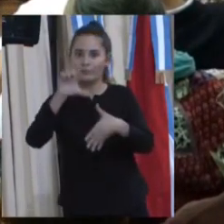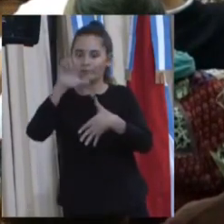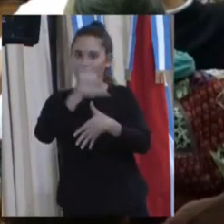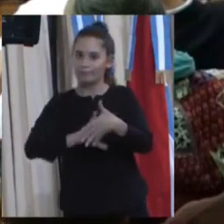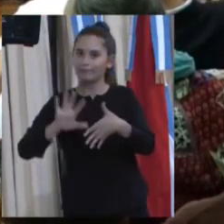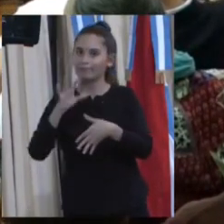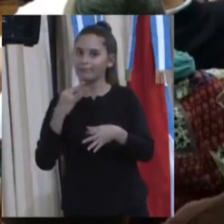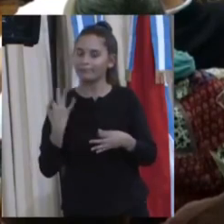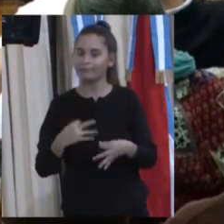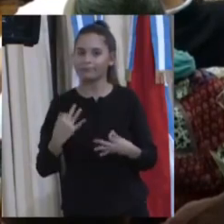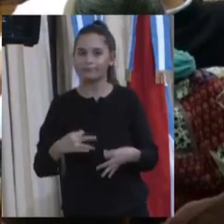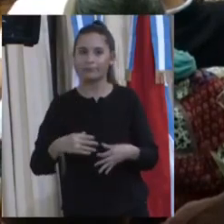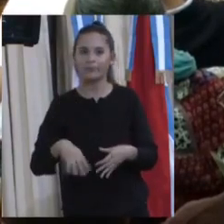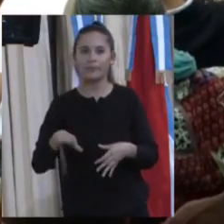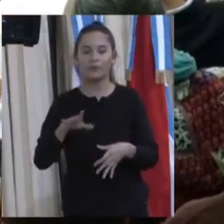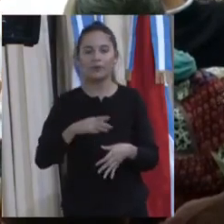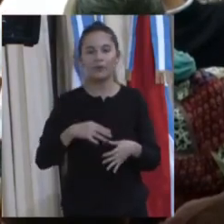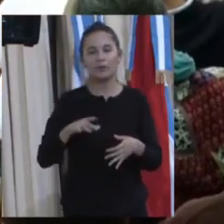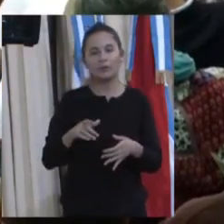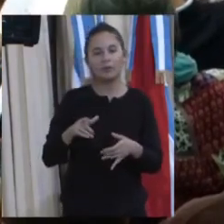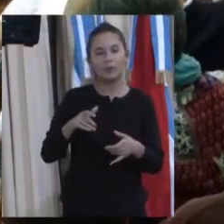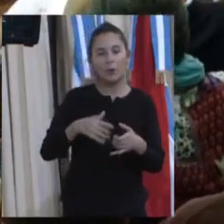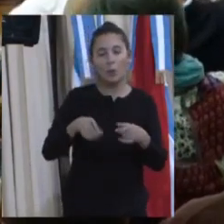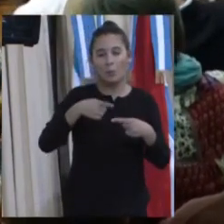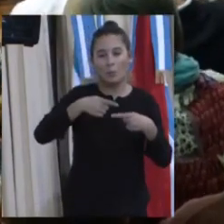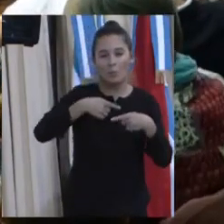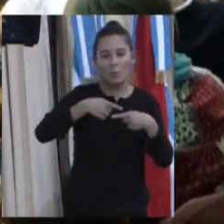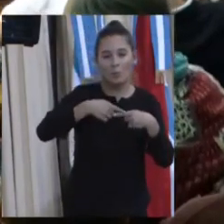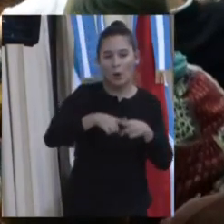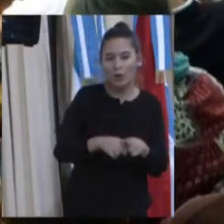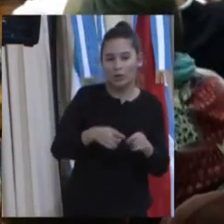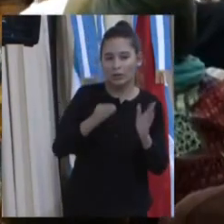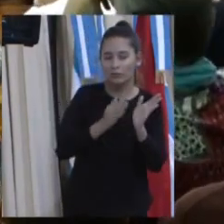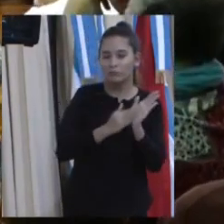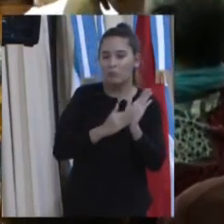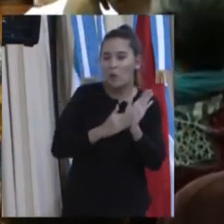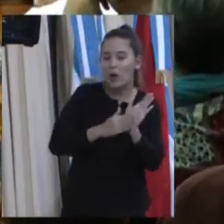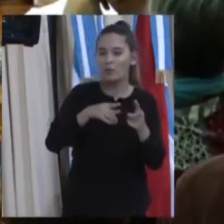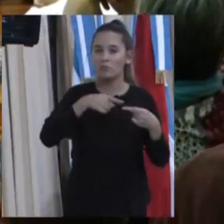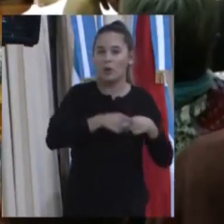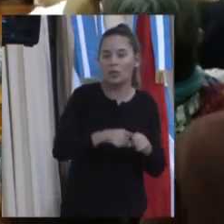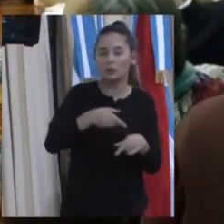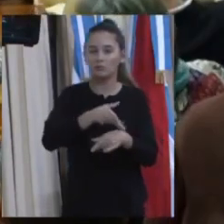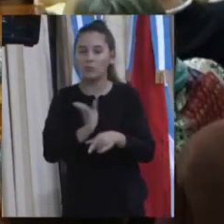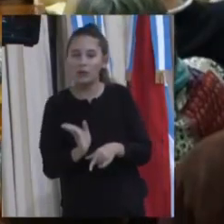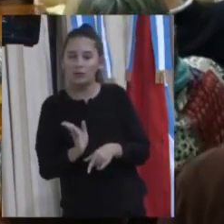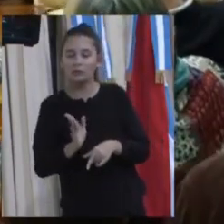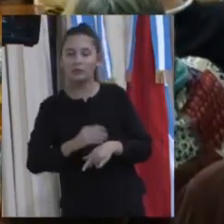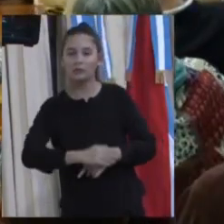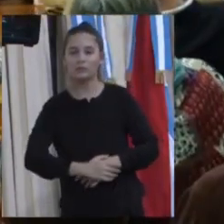Latina, con un conjunto de experimentos políticos y sociales que se dan y que